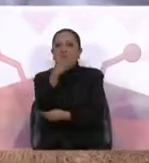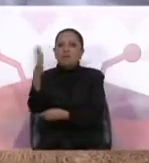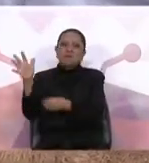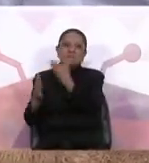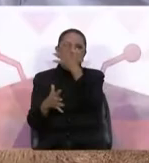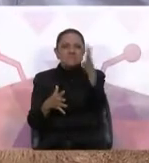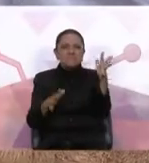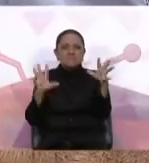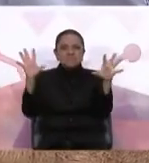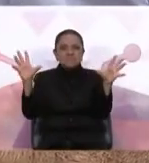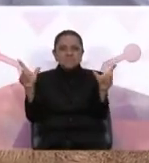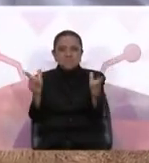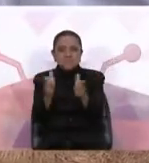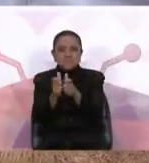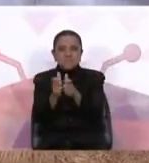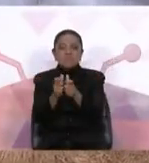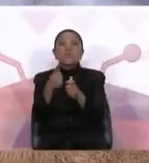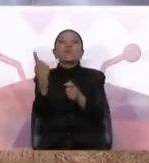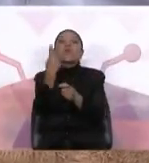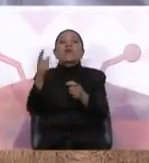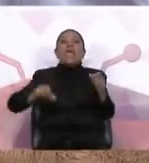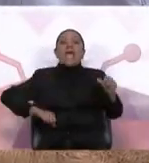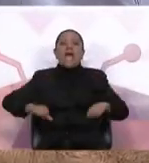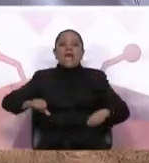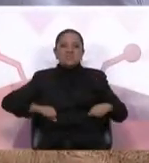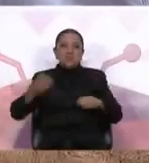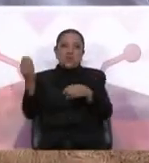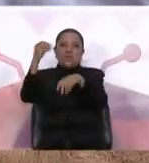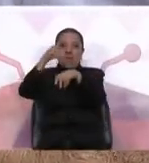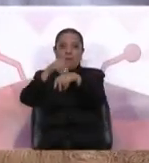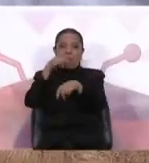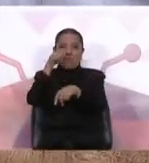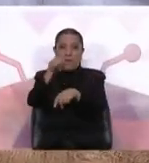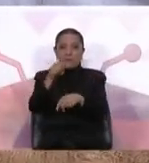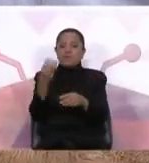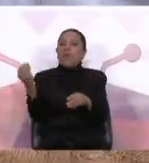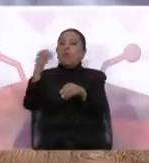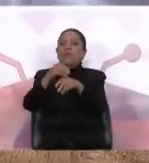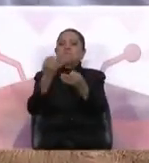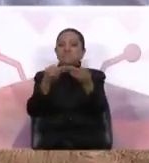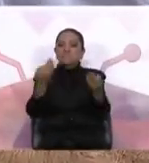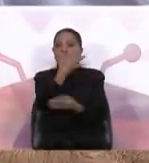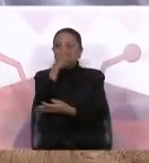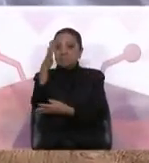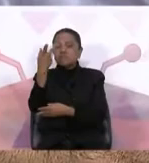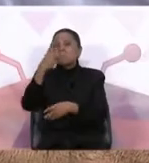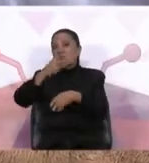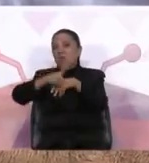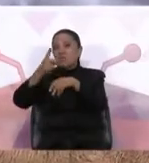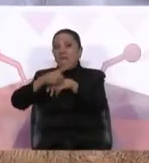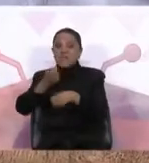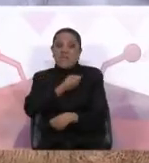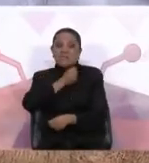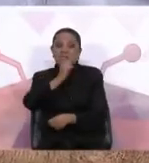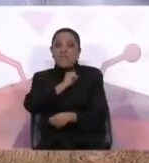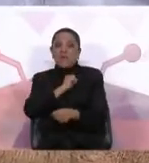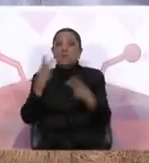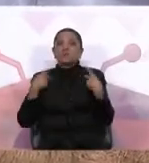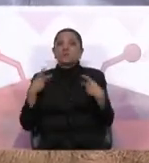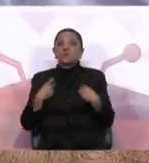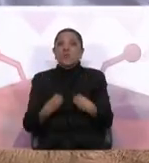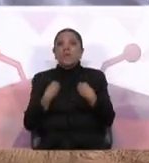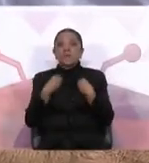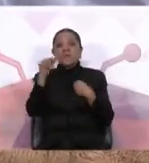además de la deforestación de la sierra se dañan la salud de los habitantes por la contaminación y de sus